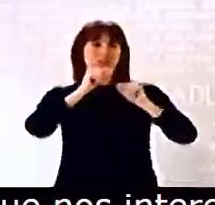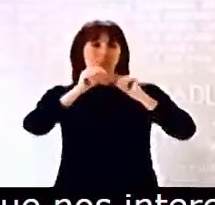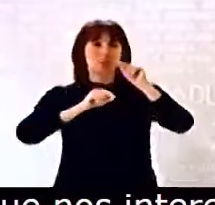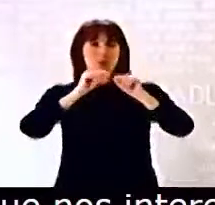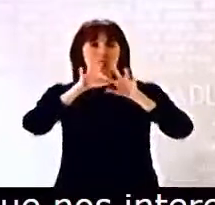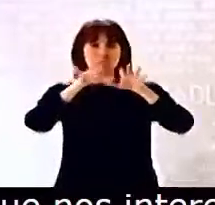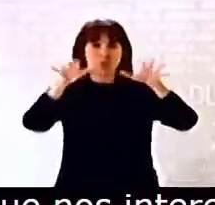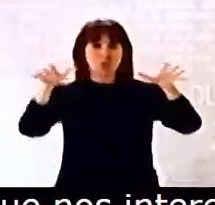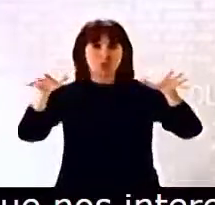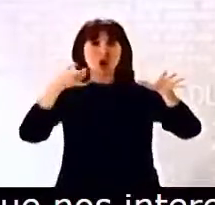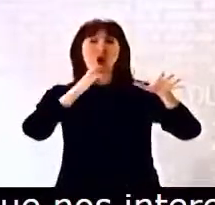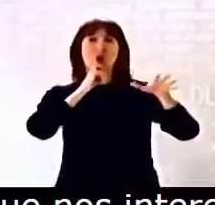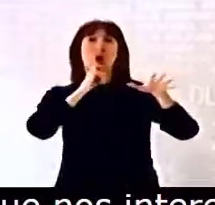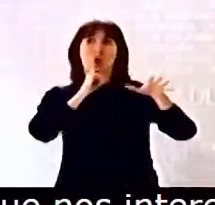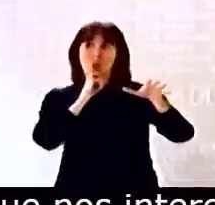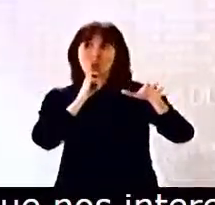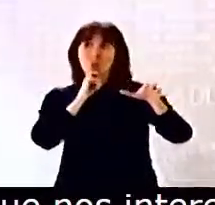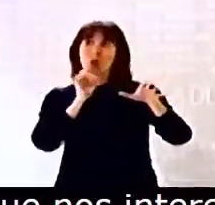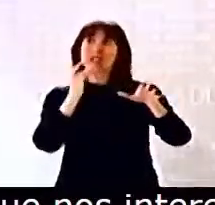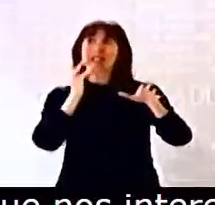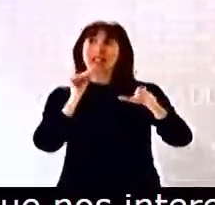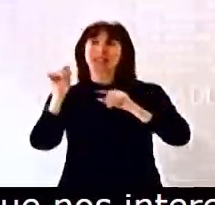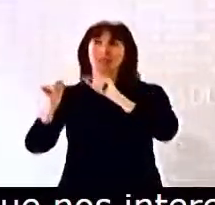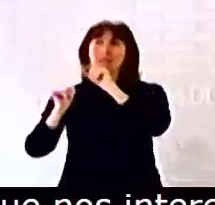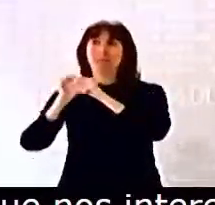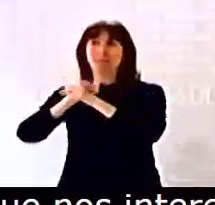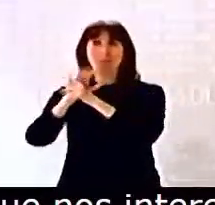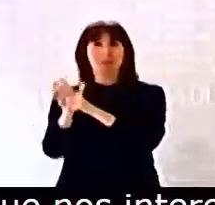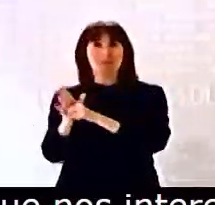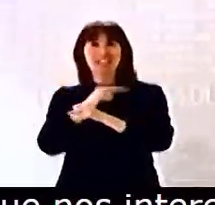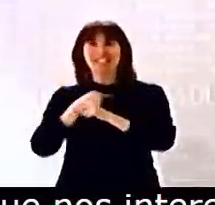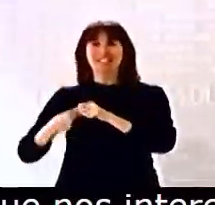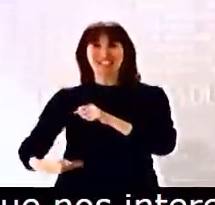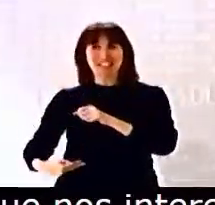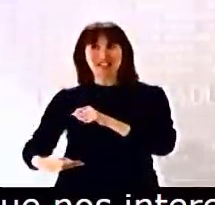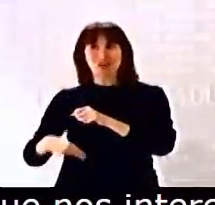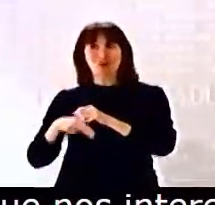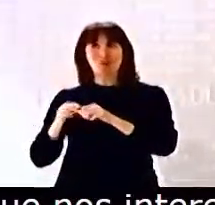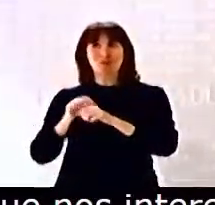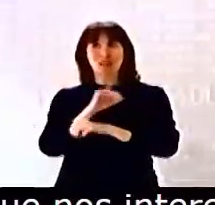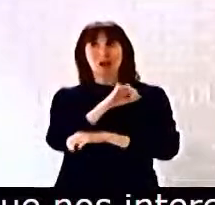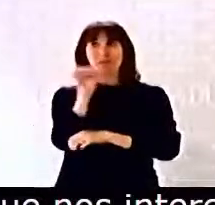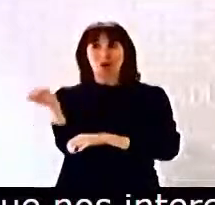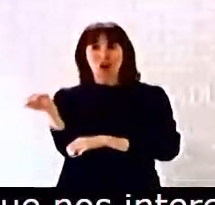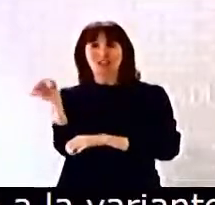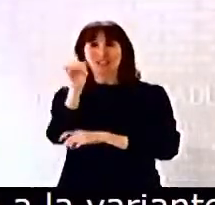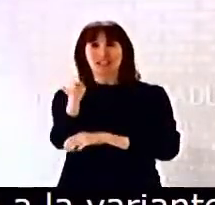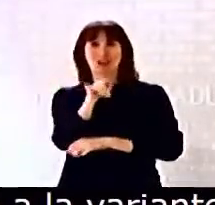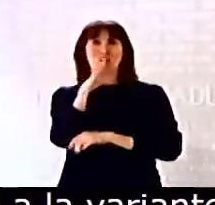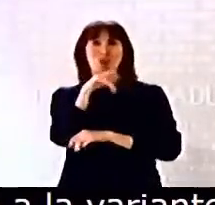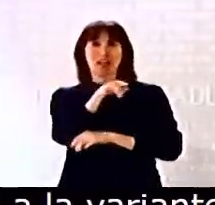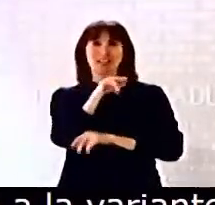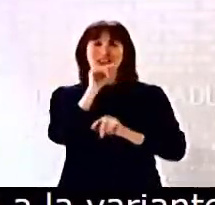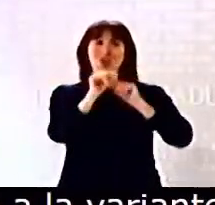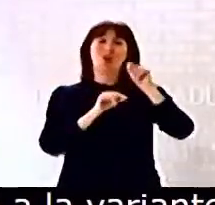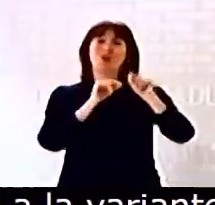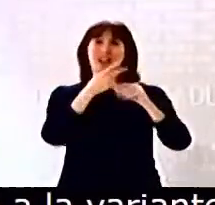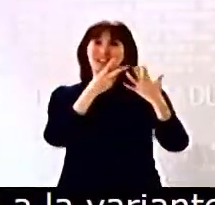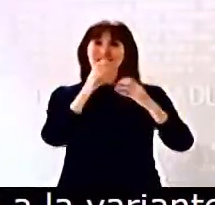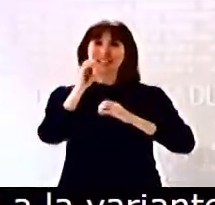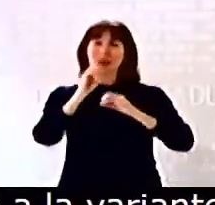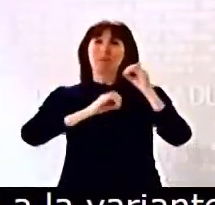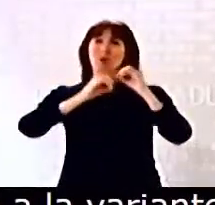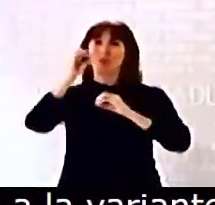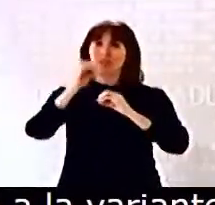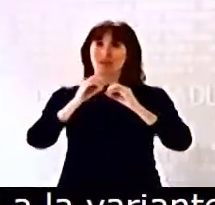le va comiendo el terreno a la variante de Wuhan, porque tiene más contagiosidad. En un 70%